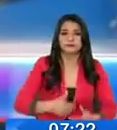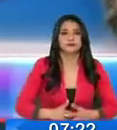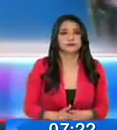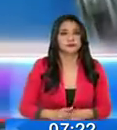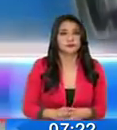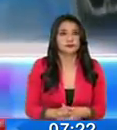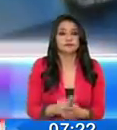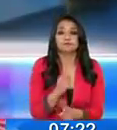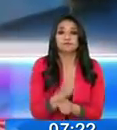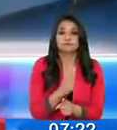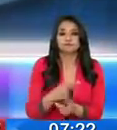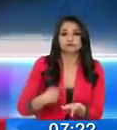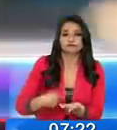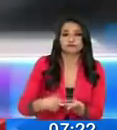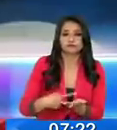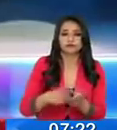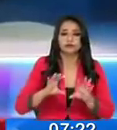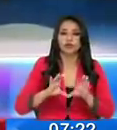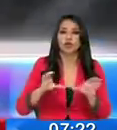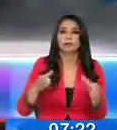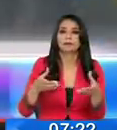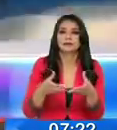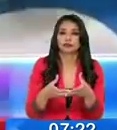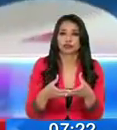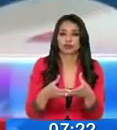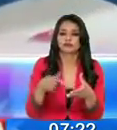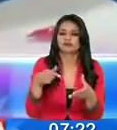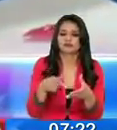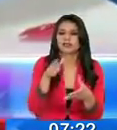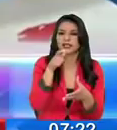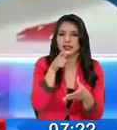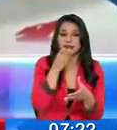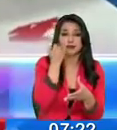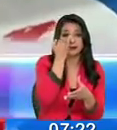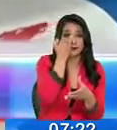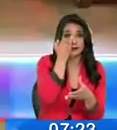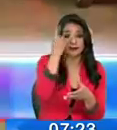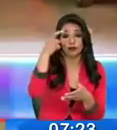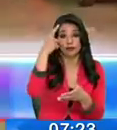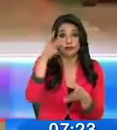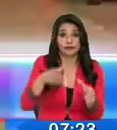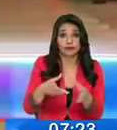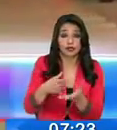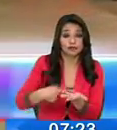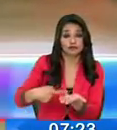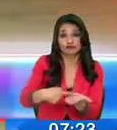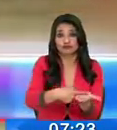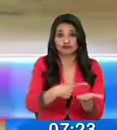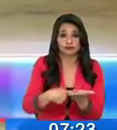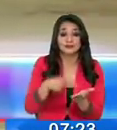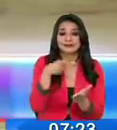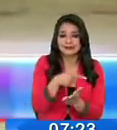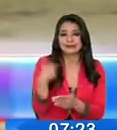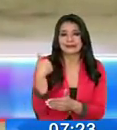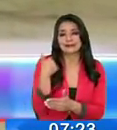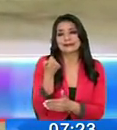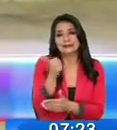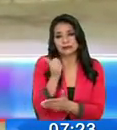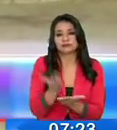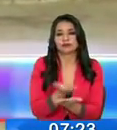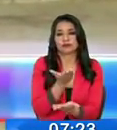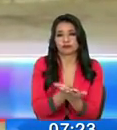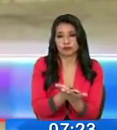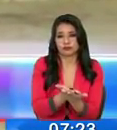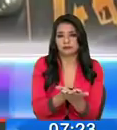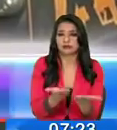que los análisis de la comisión, integrada por dirigentes indígenas y gobierno, van desde 10 propuestas de compensación